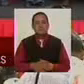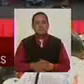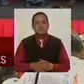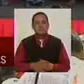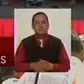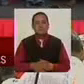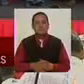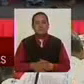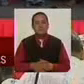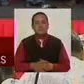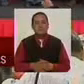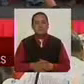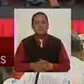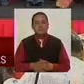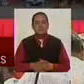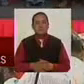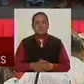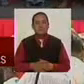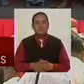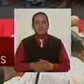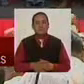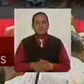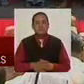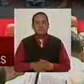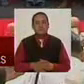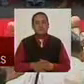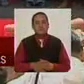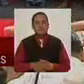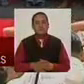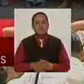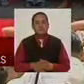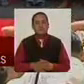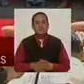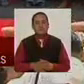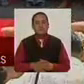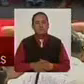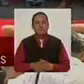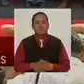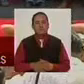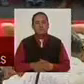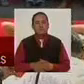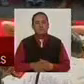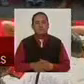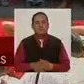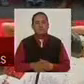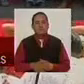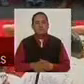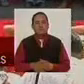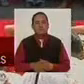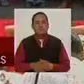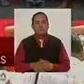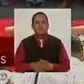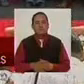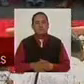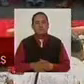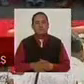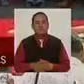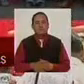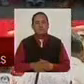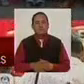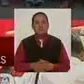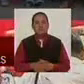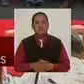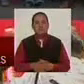notamena nuna, uchiha aquiscam, tigis, patajo aquiscam, wahuk, dutica yatameta nuna, Pachis,